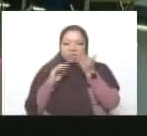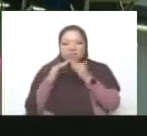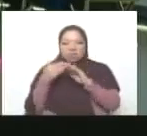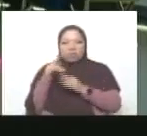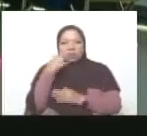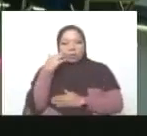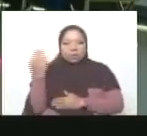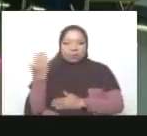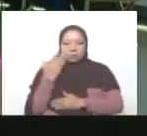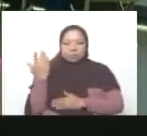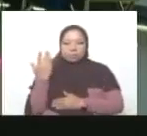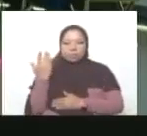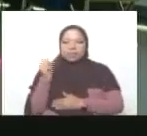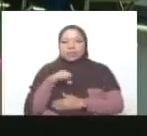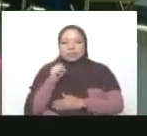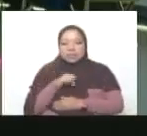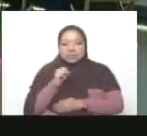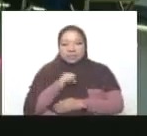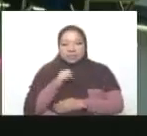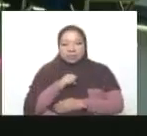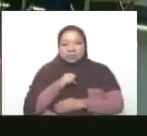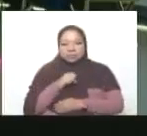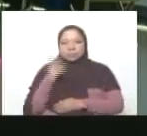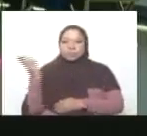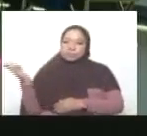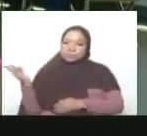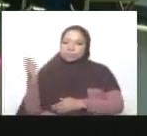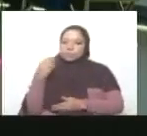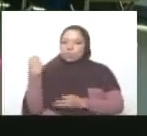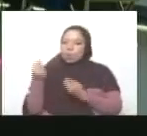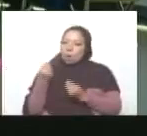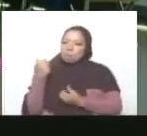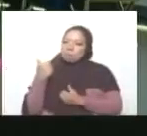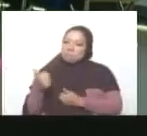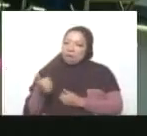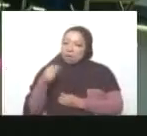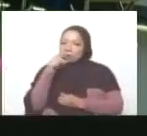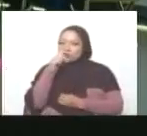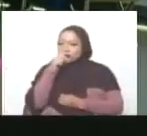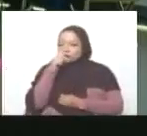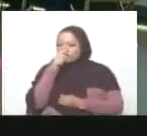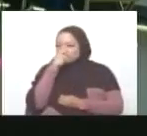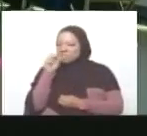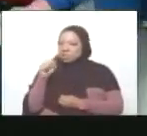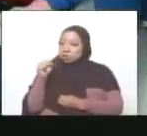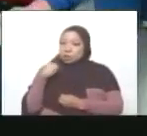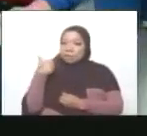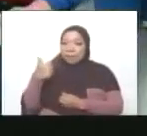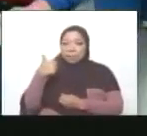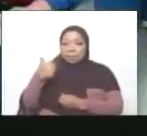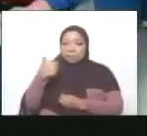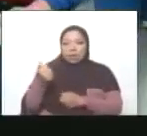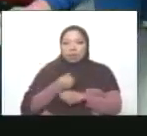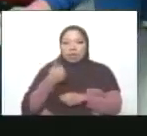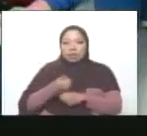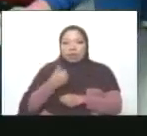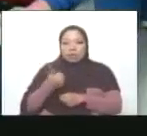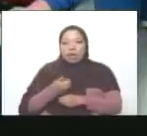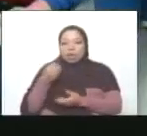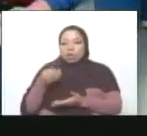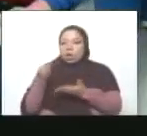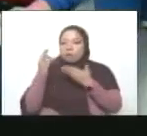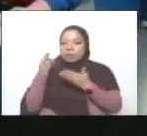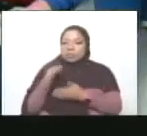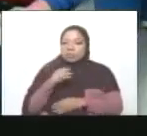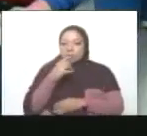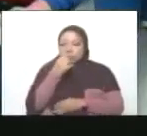Oeste. ¿Ah? ¿Cómo está la gente de Esteller? Chévere, chévere. Estamos trabajando con los cafecitos